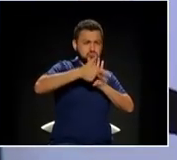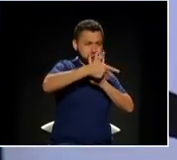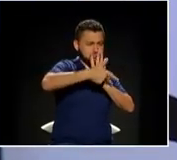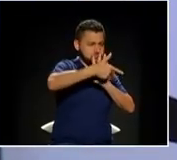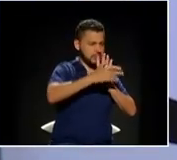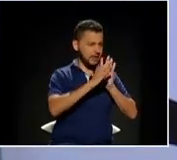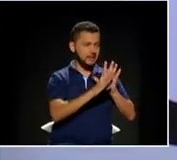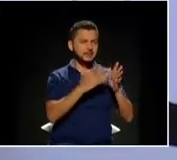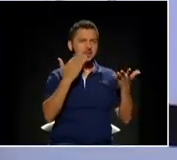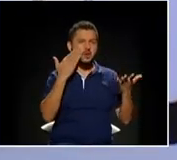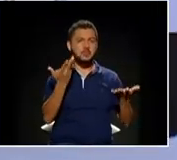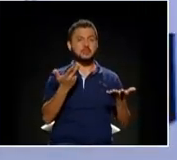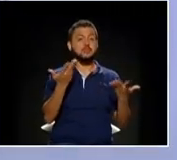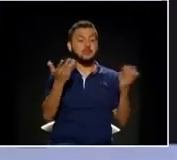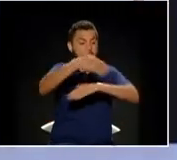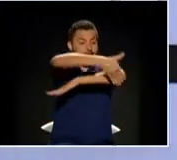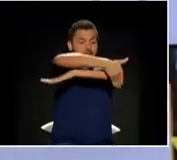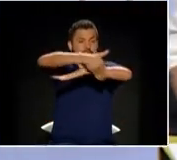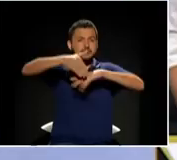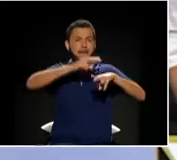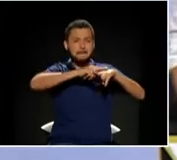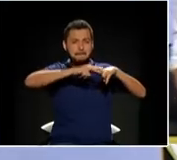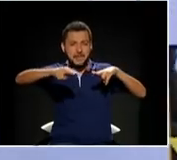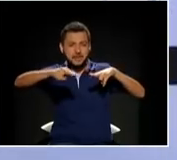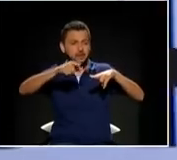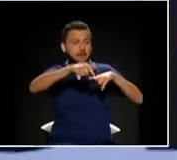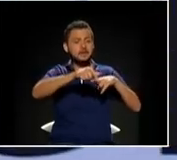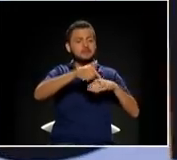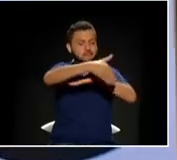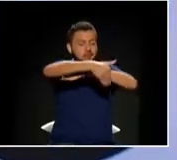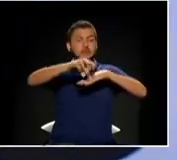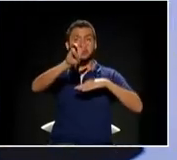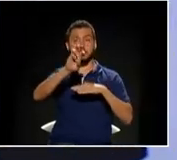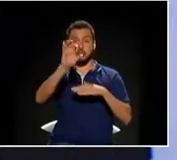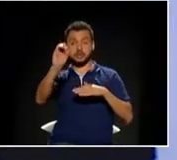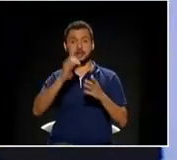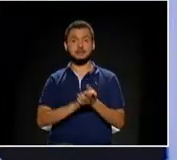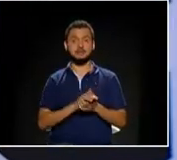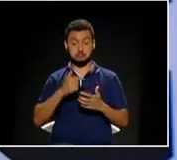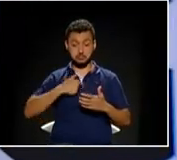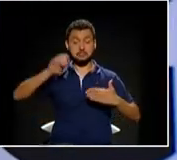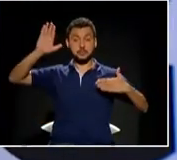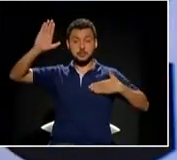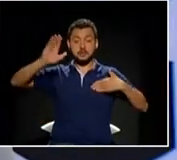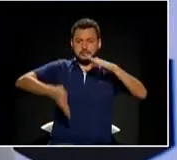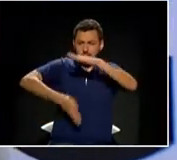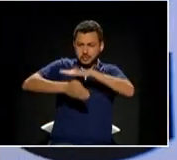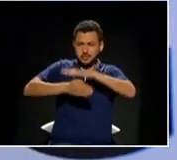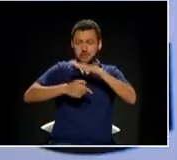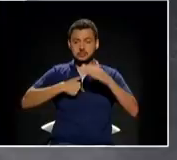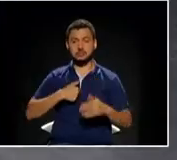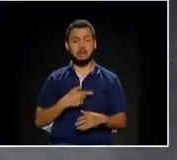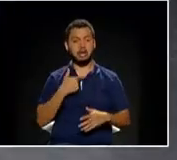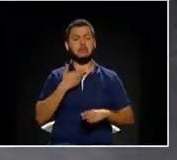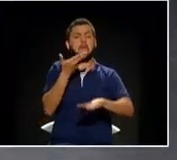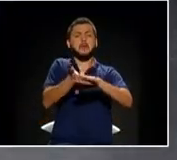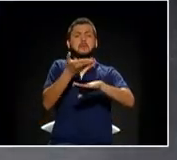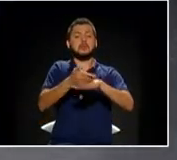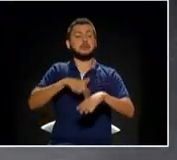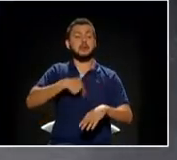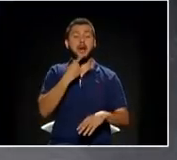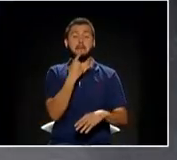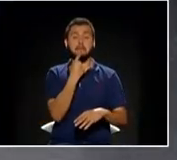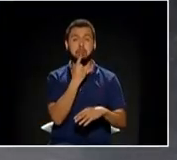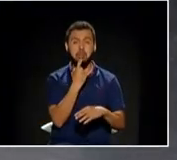que salir a tocar las puertas a gestionar uno no puede dejar esos compromisos en el aire pero no solo he dicho eso he dicho que hay que hacer el tren de